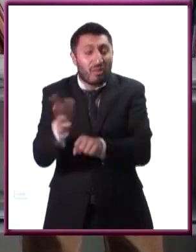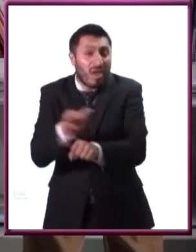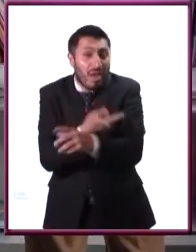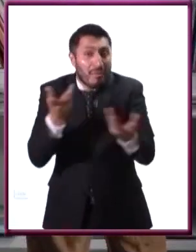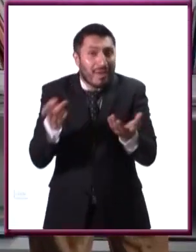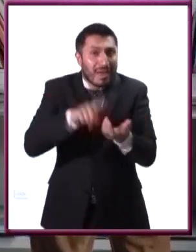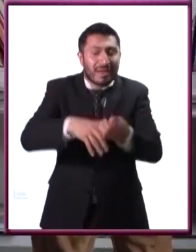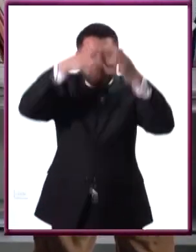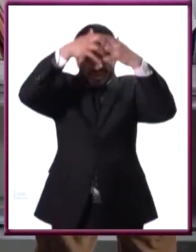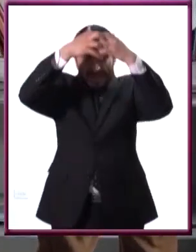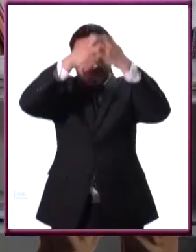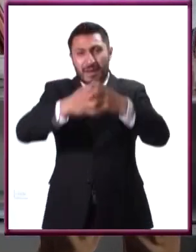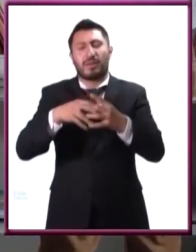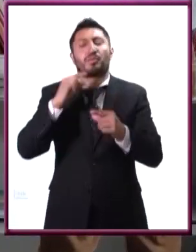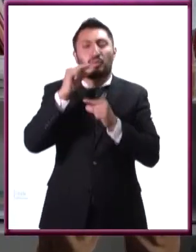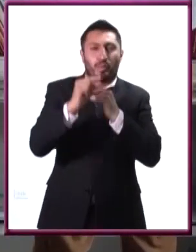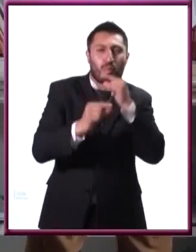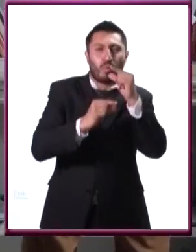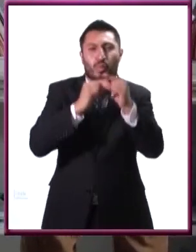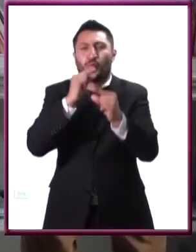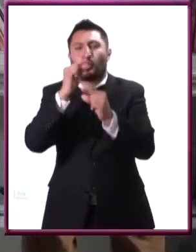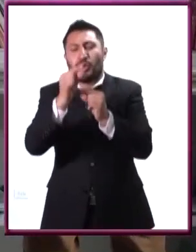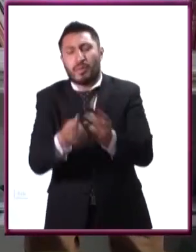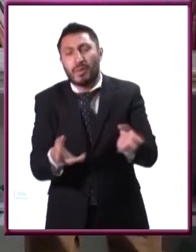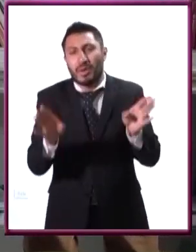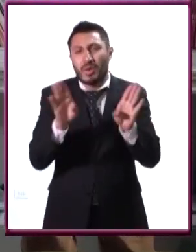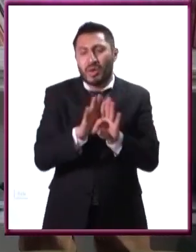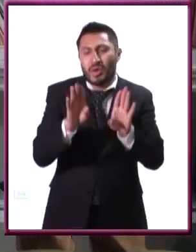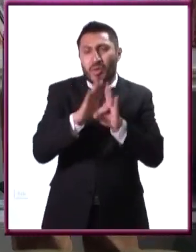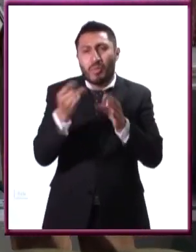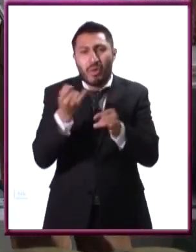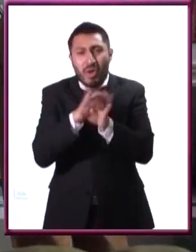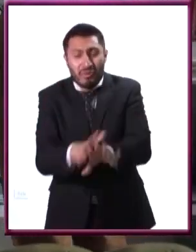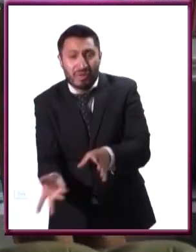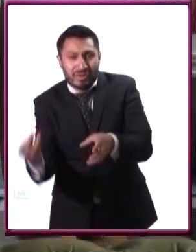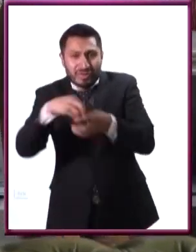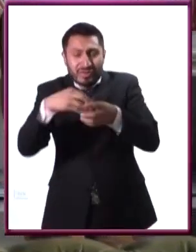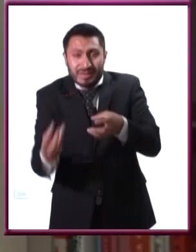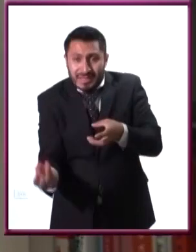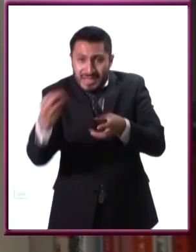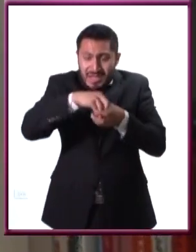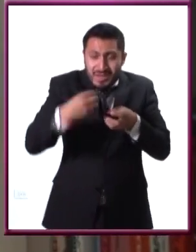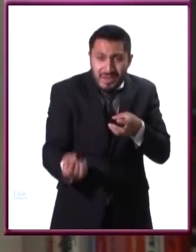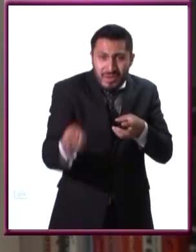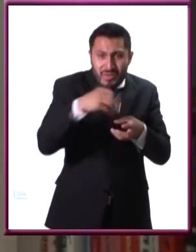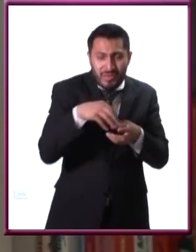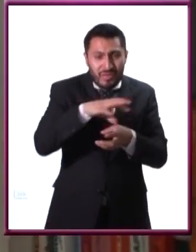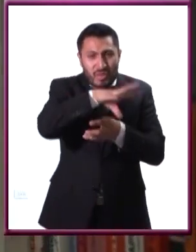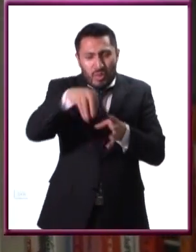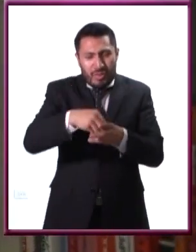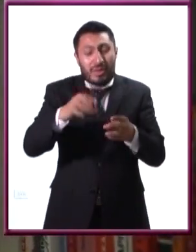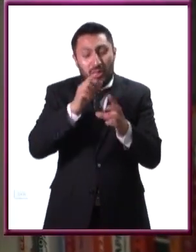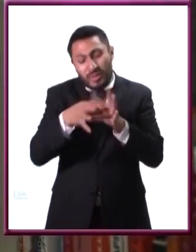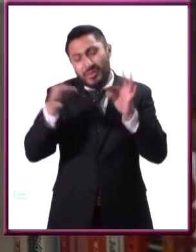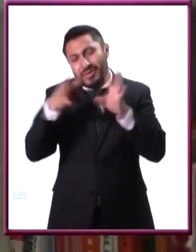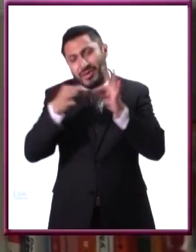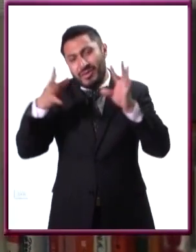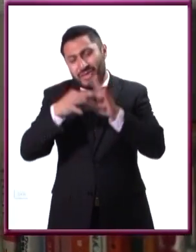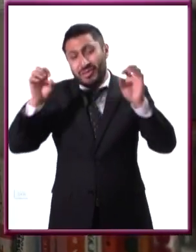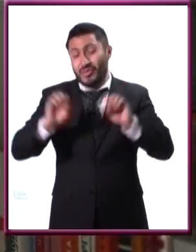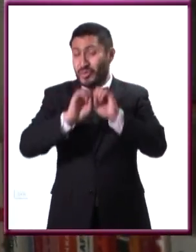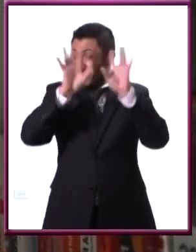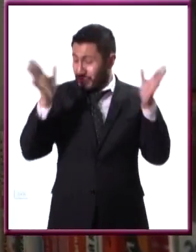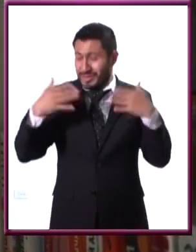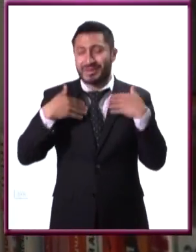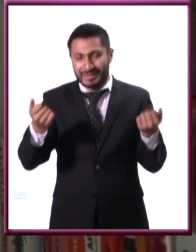acaba ocurriendo es de que nuestro cerebro empieza a procesar nuevas maneras de cómo integrar información y generando nuevas soluciones.